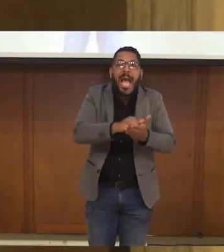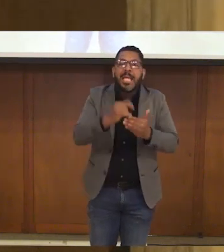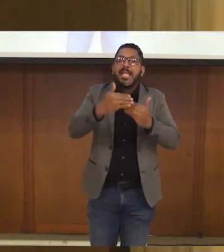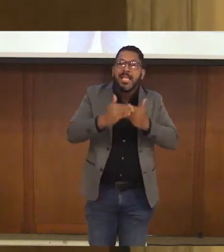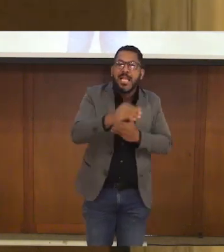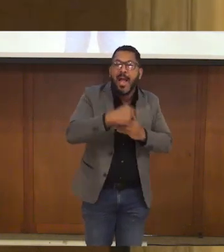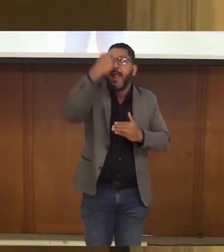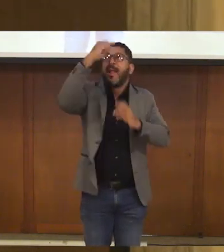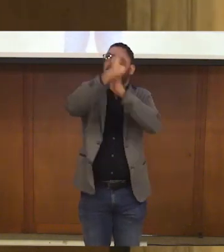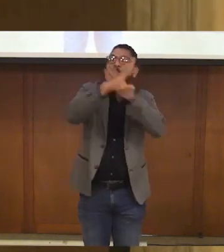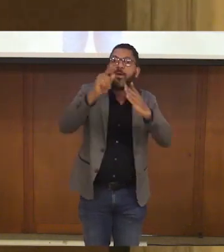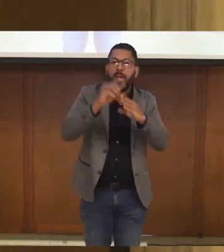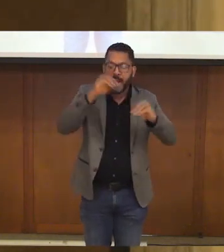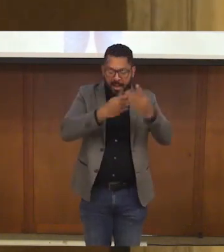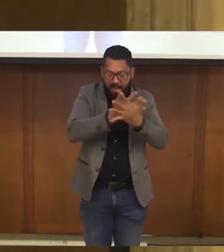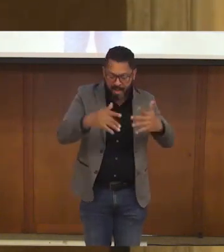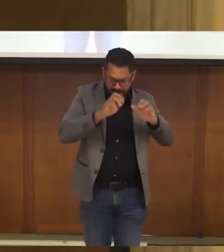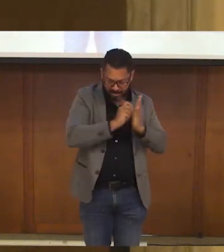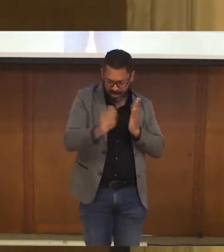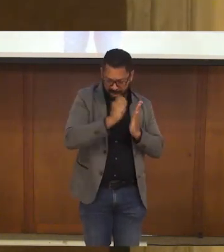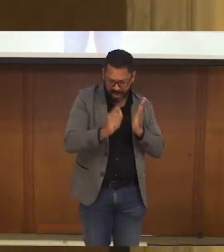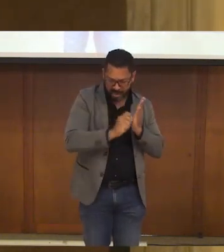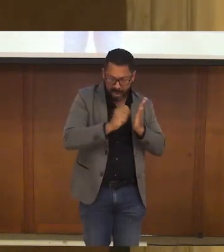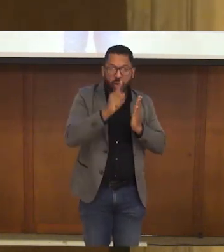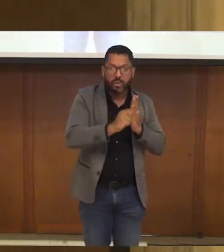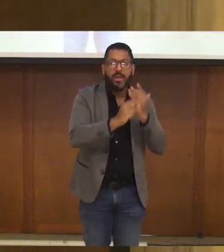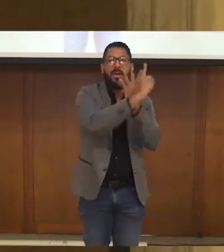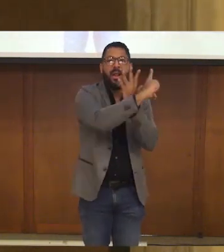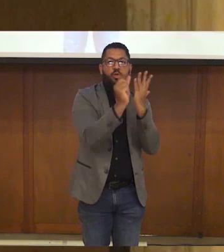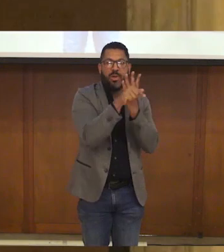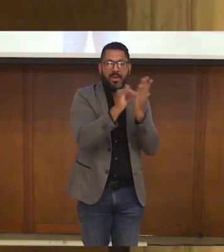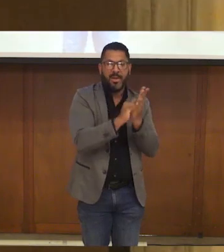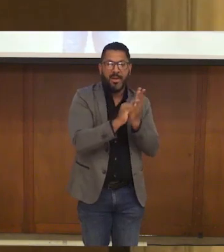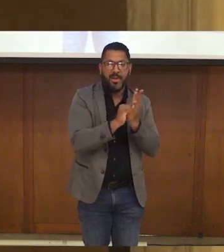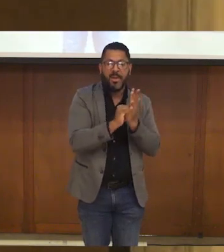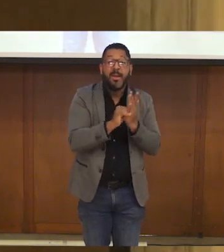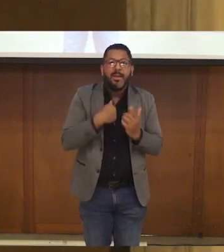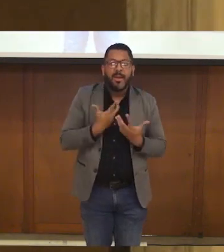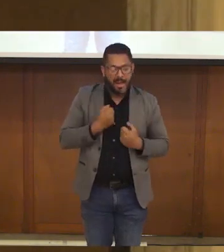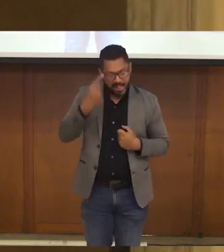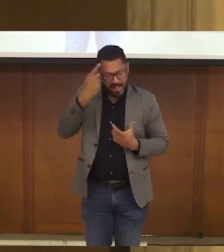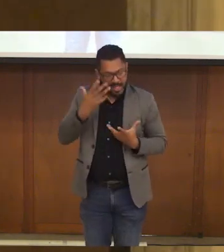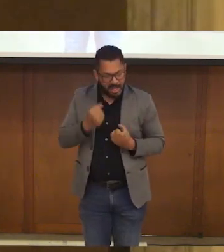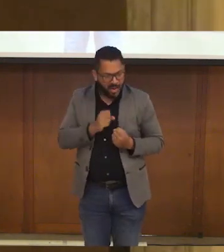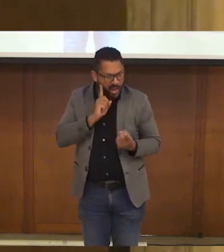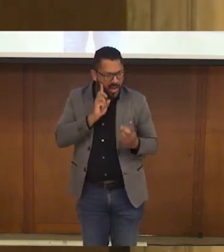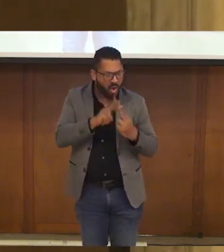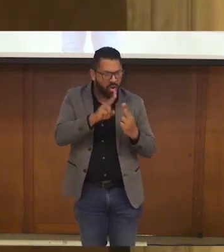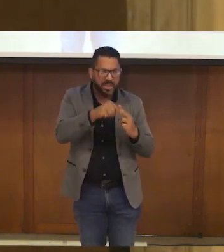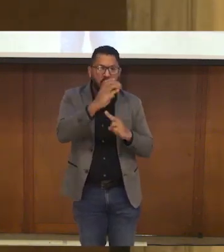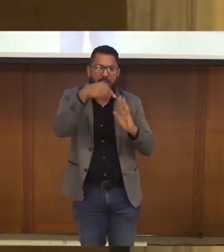nació La Luna en los Almendros y nació con una propuesta que fue: quiero conocer esa otra